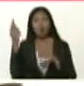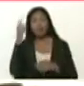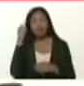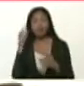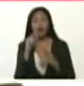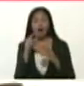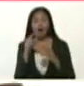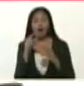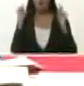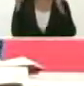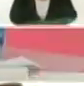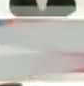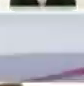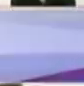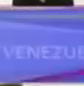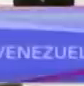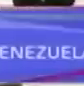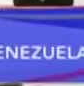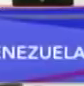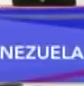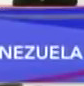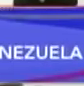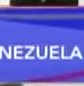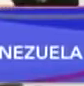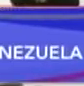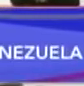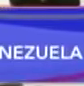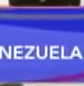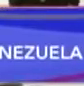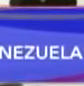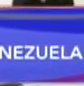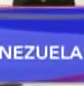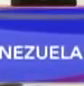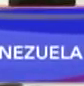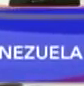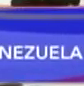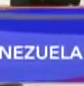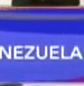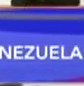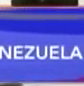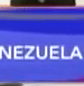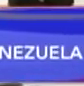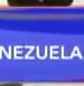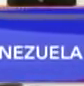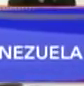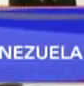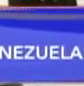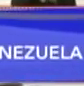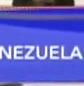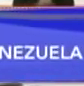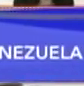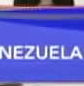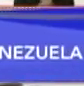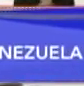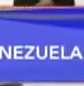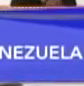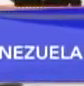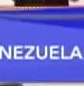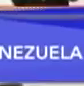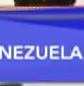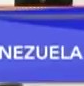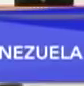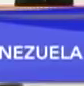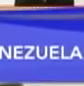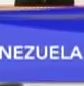gobernadores y a las gobernadoras, a los protectores y protectoras, a celebrar